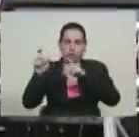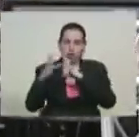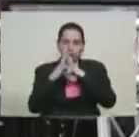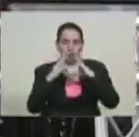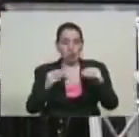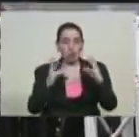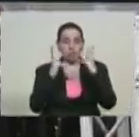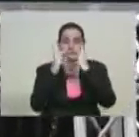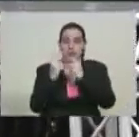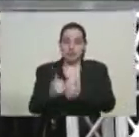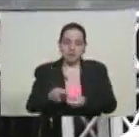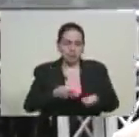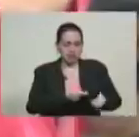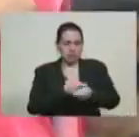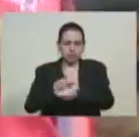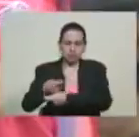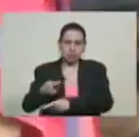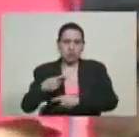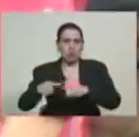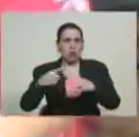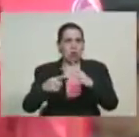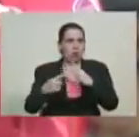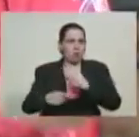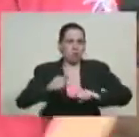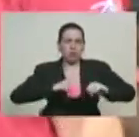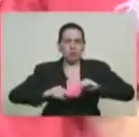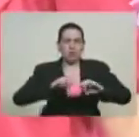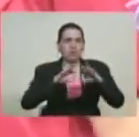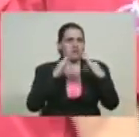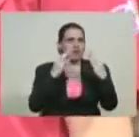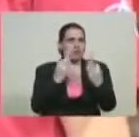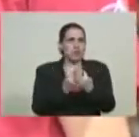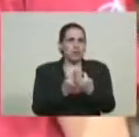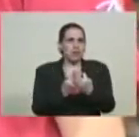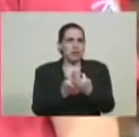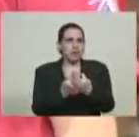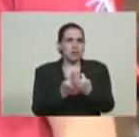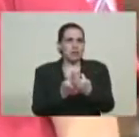administrativos, aseadores, movimiento de familia.